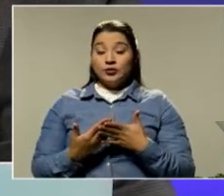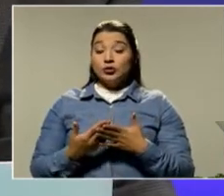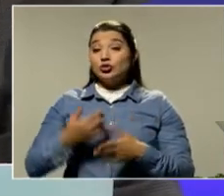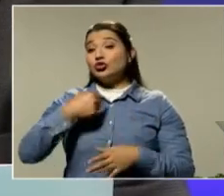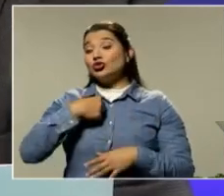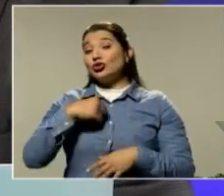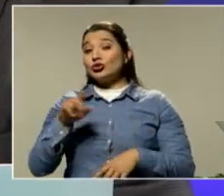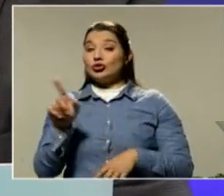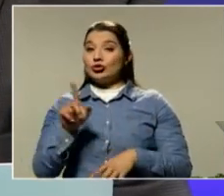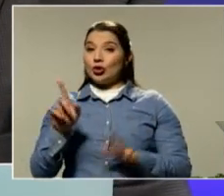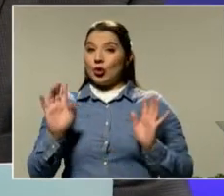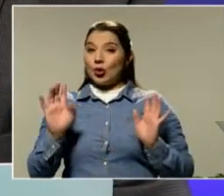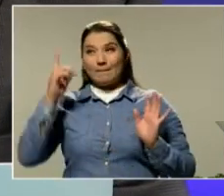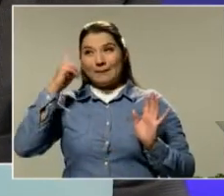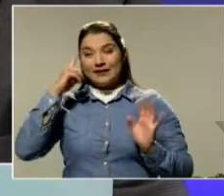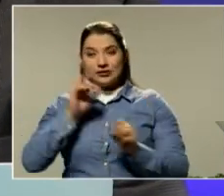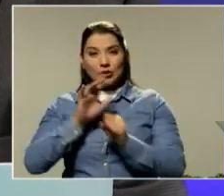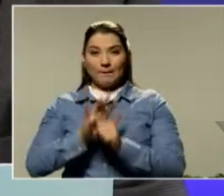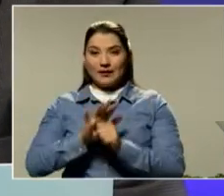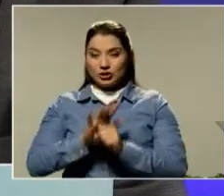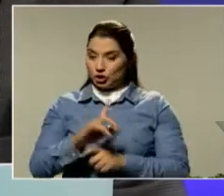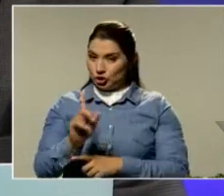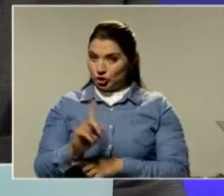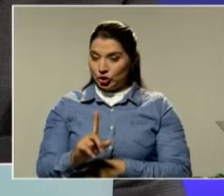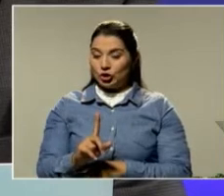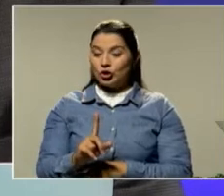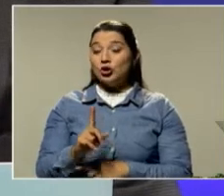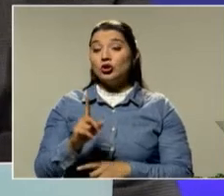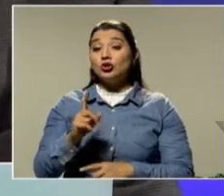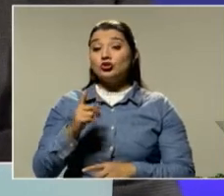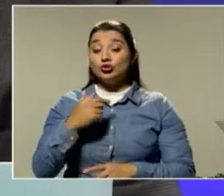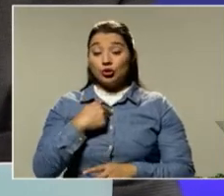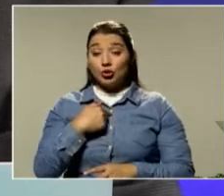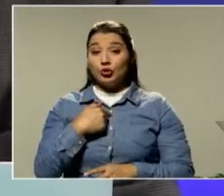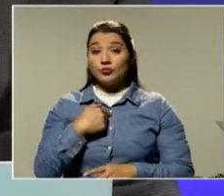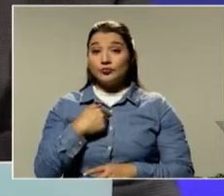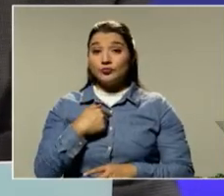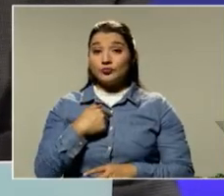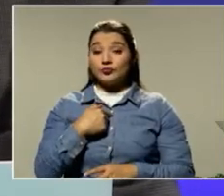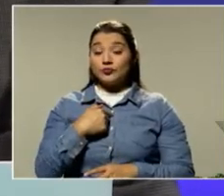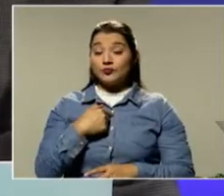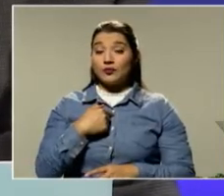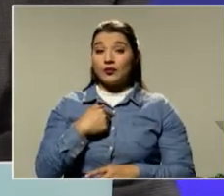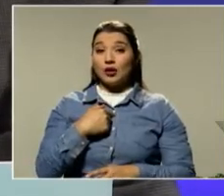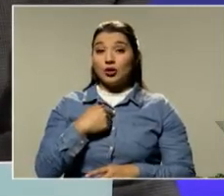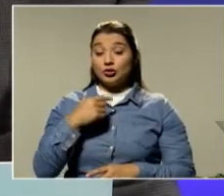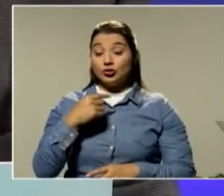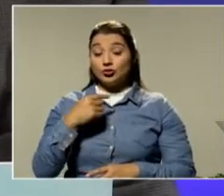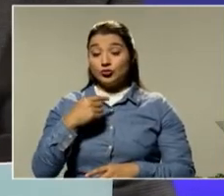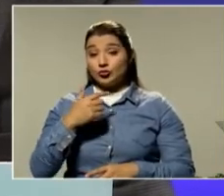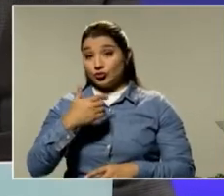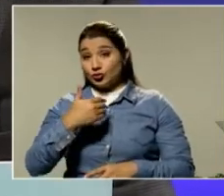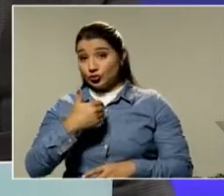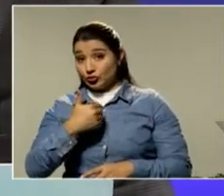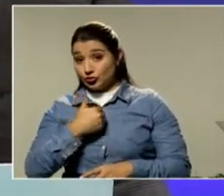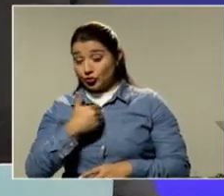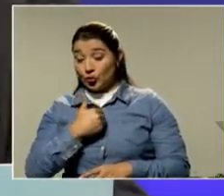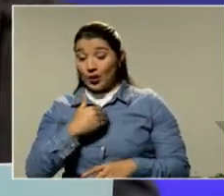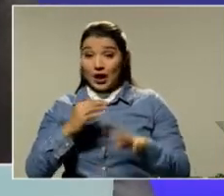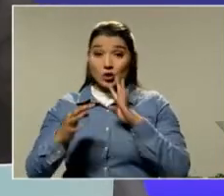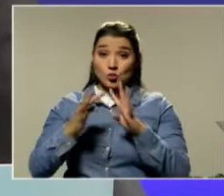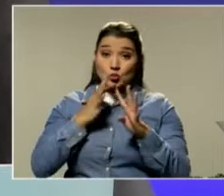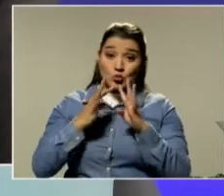que hay presión. A mí me tocó incluso tener conversaciones o discusiones